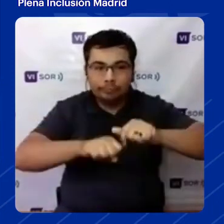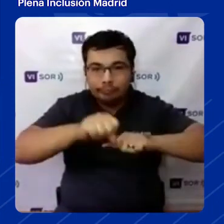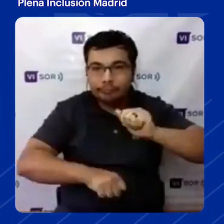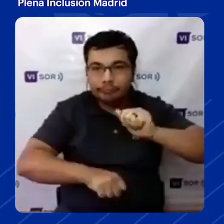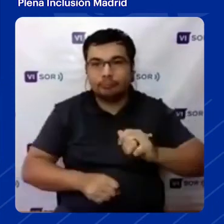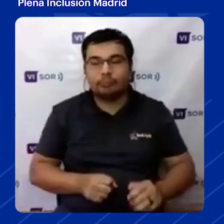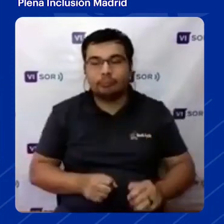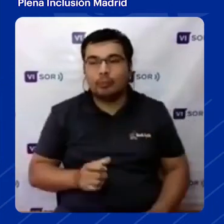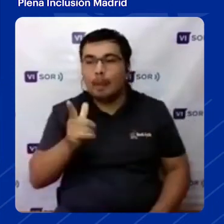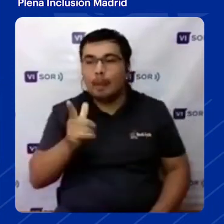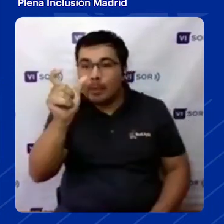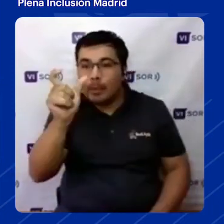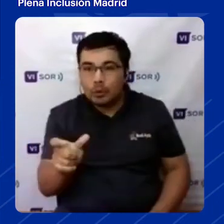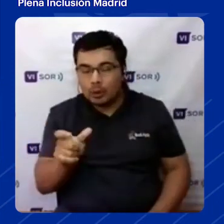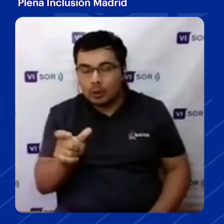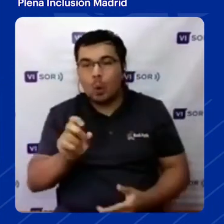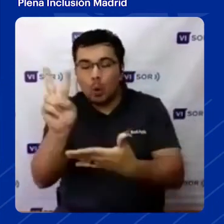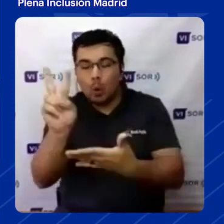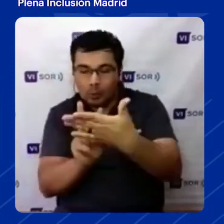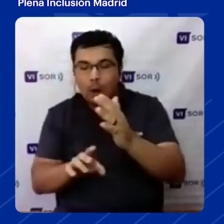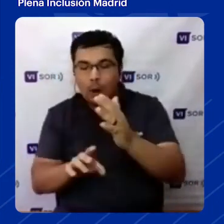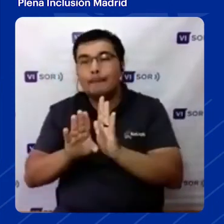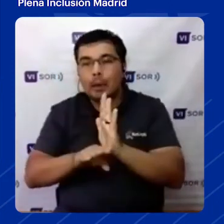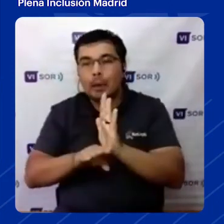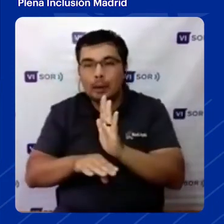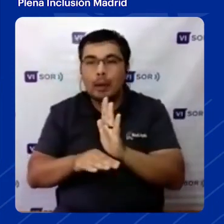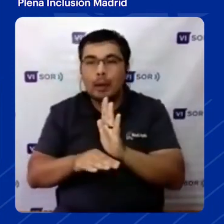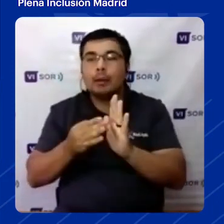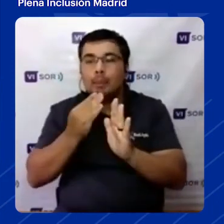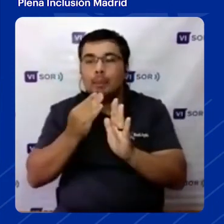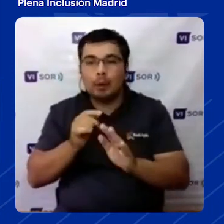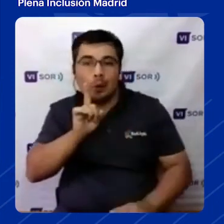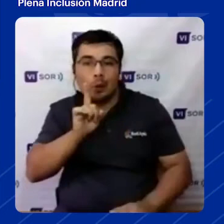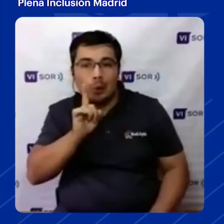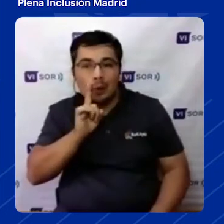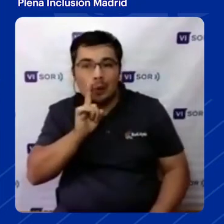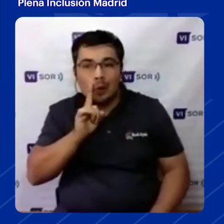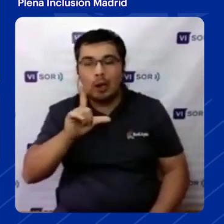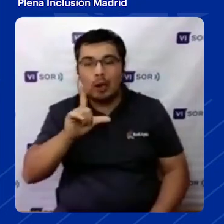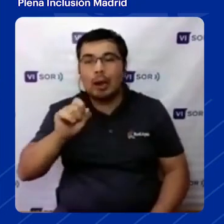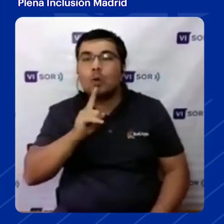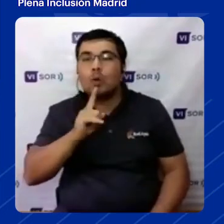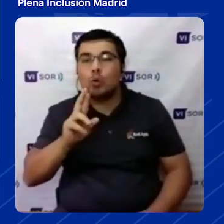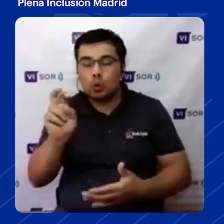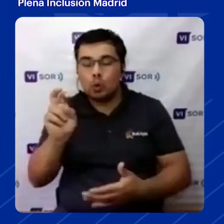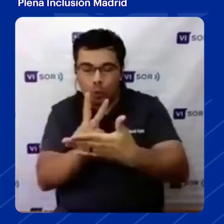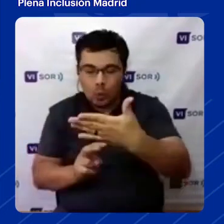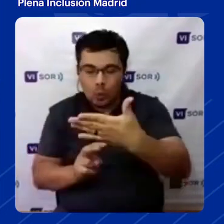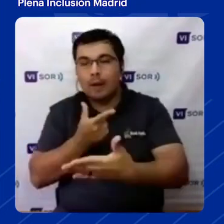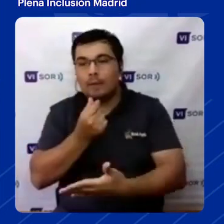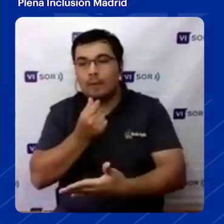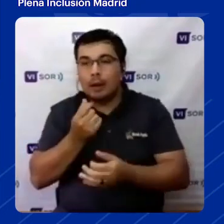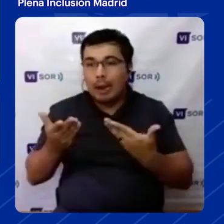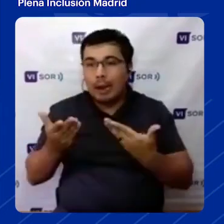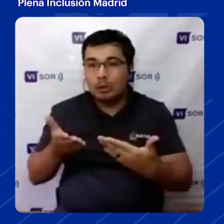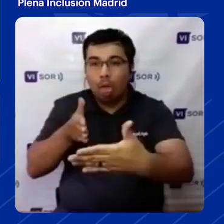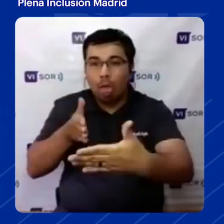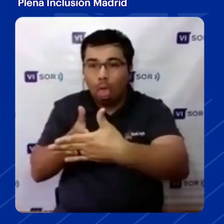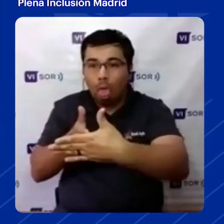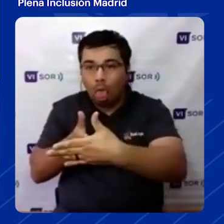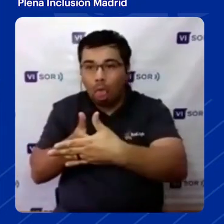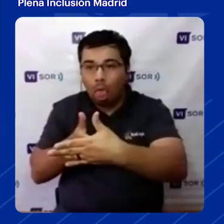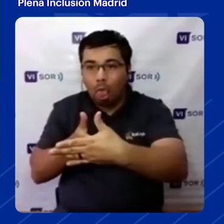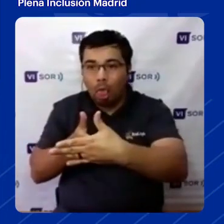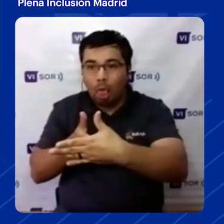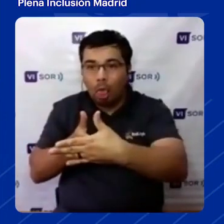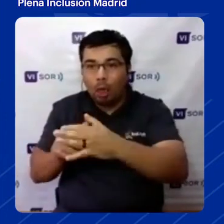mínima y formación en lectura fácil. Eso no crea un sesgo. Todo lo contrario, precisamente le da herramientas